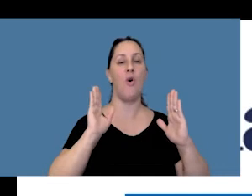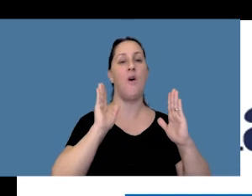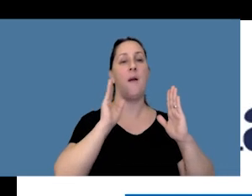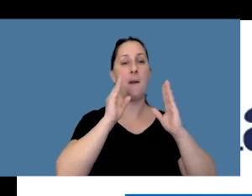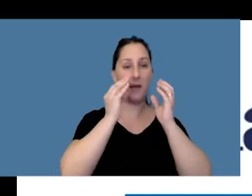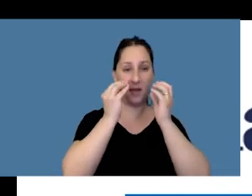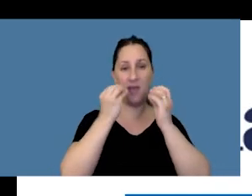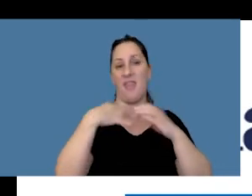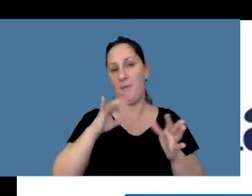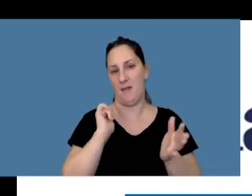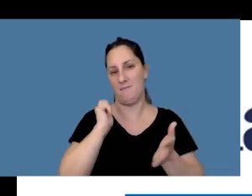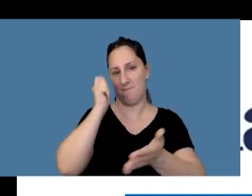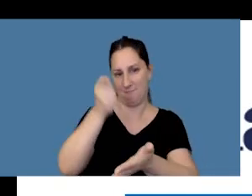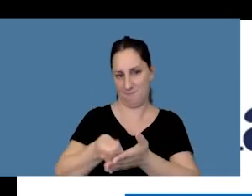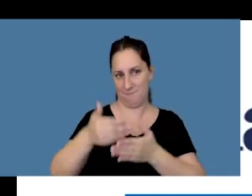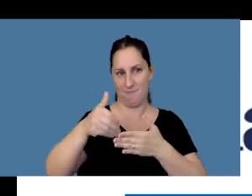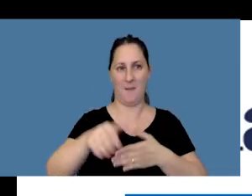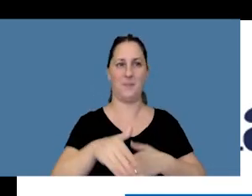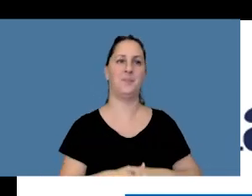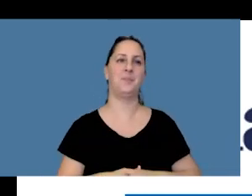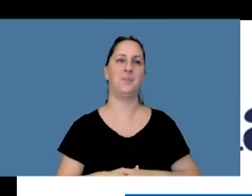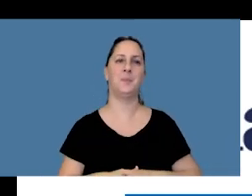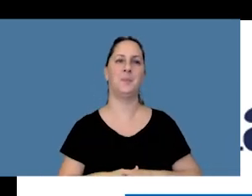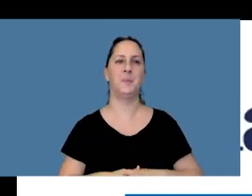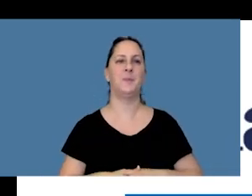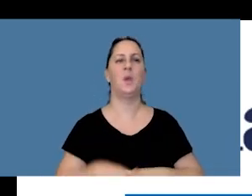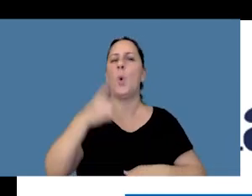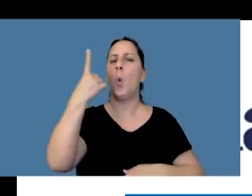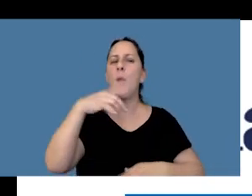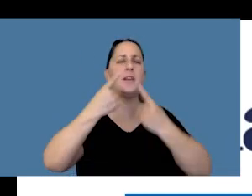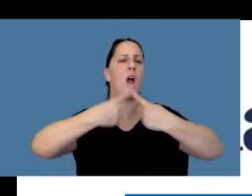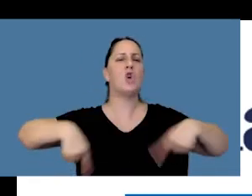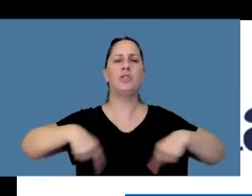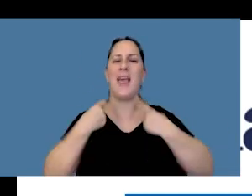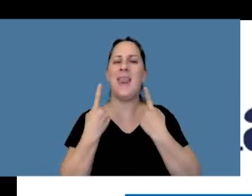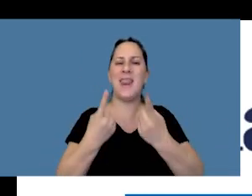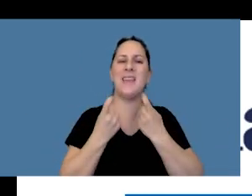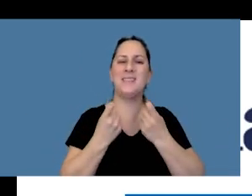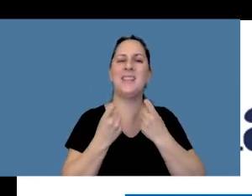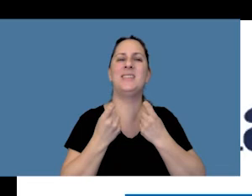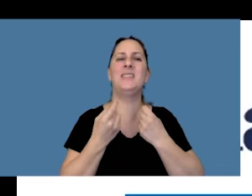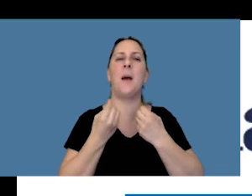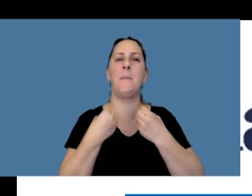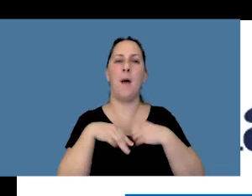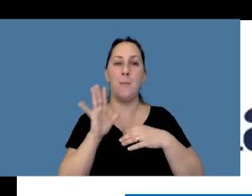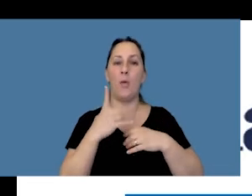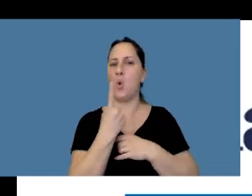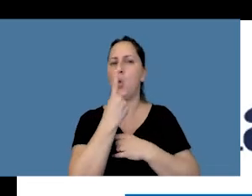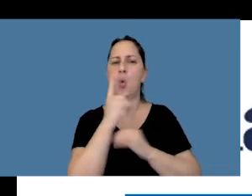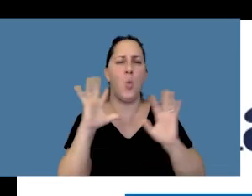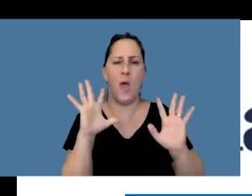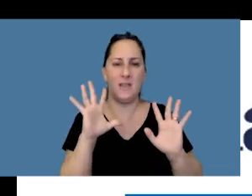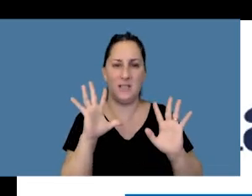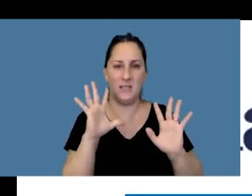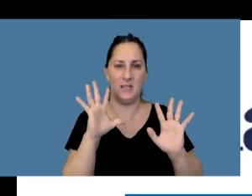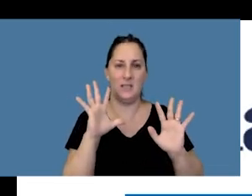que liquidar a posteriori. ¿Cuál es el único requisito para enganchar por única vez, se dice? O